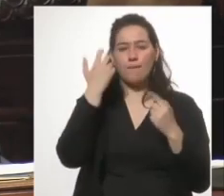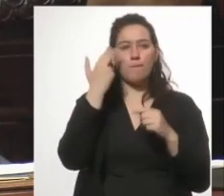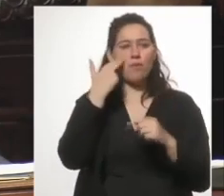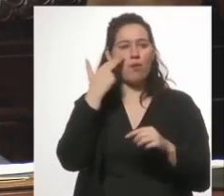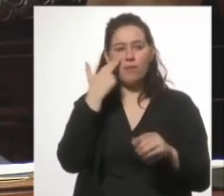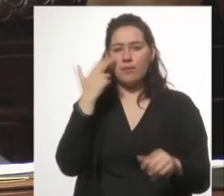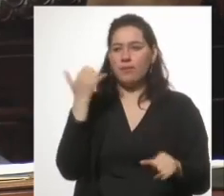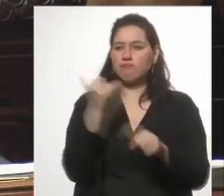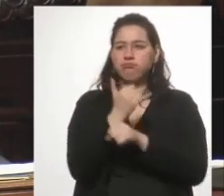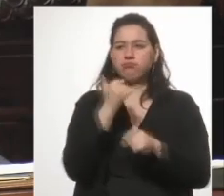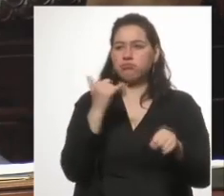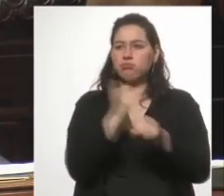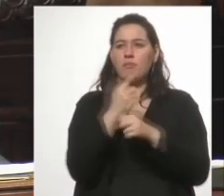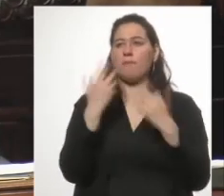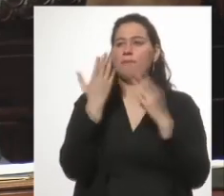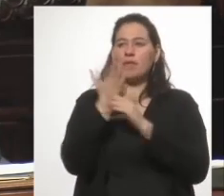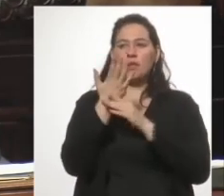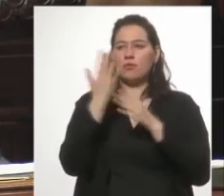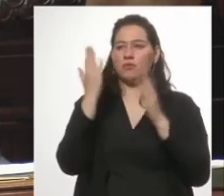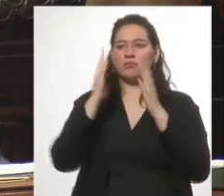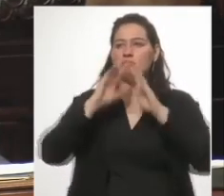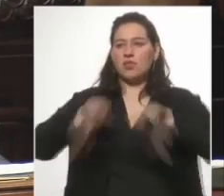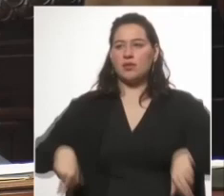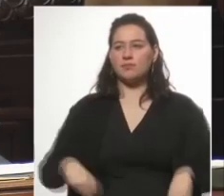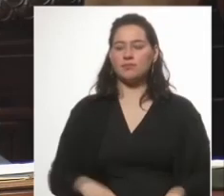irregularidades en su accionar.